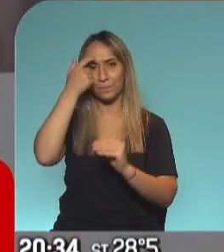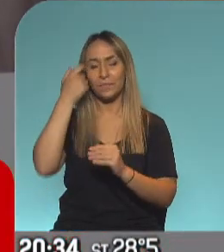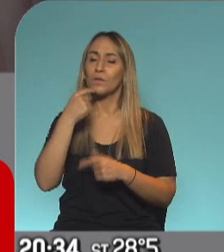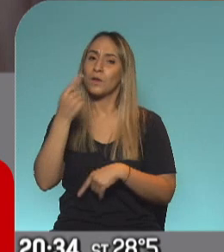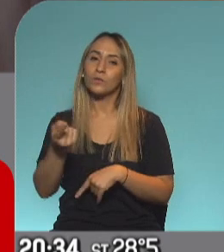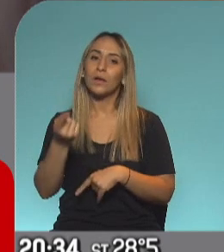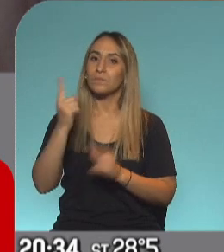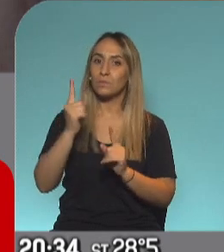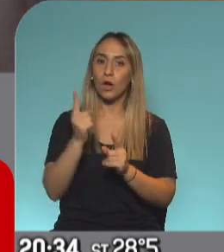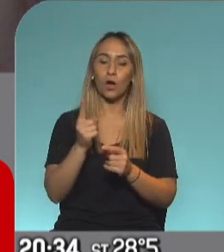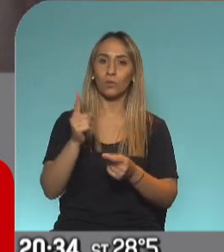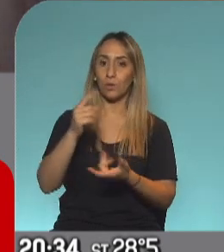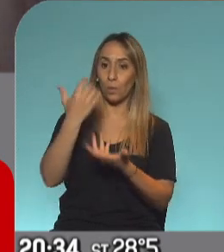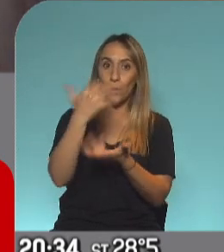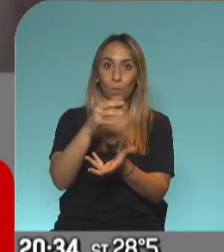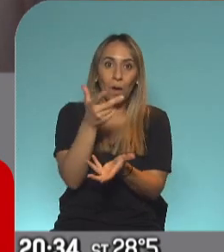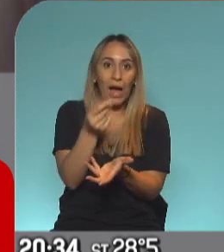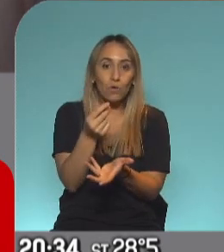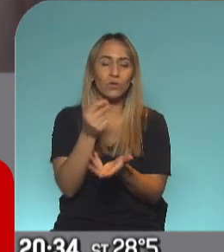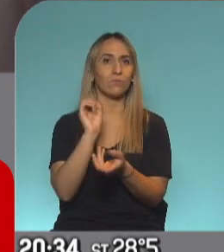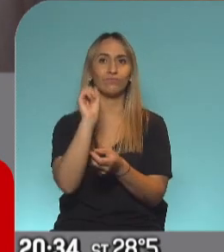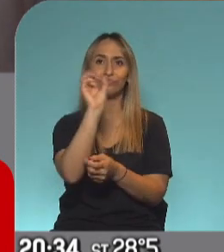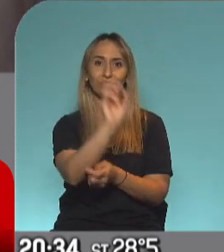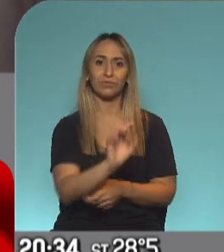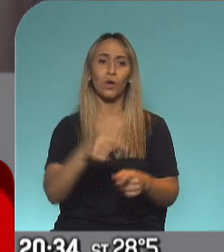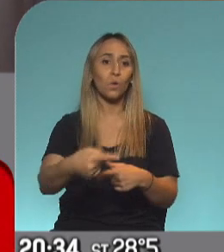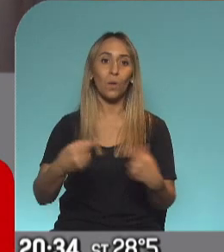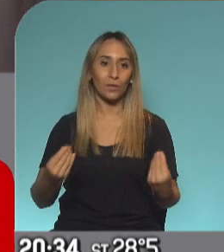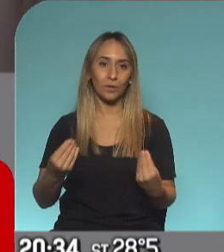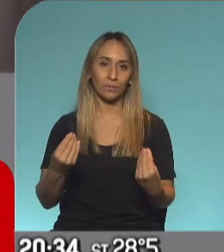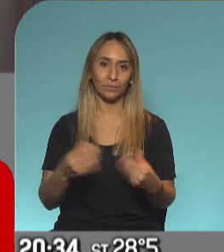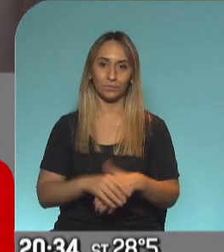entregas? Entendiendo que obviamente tienen que hacer ustedes el operativo, ¿pero ya tienen fecha?